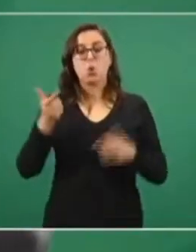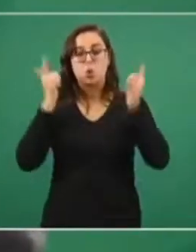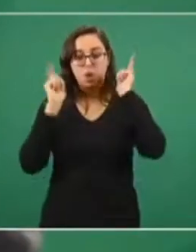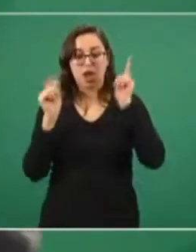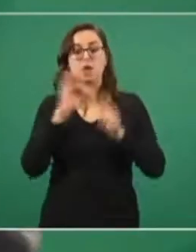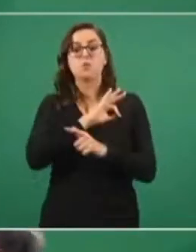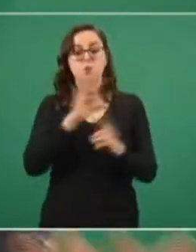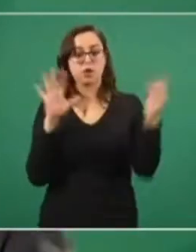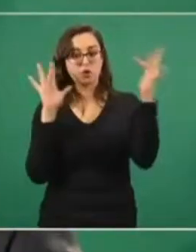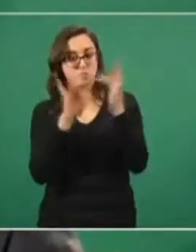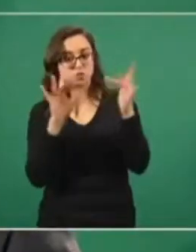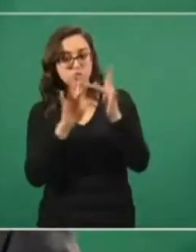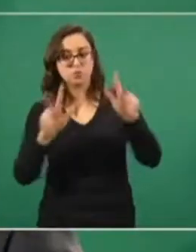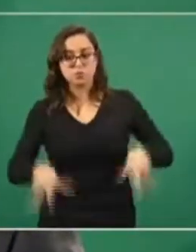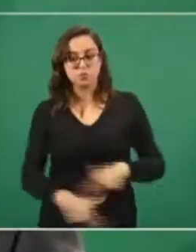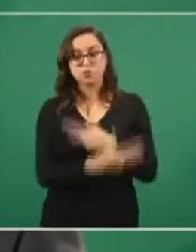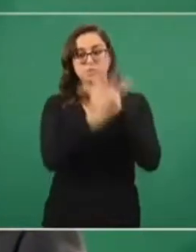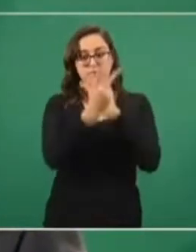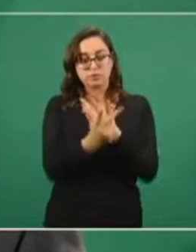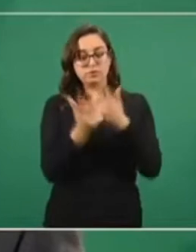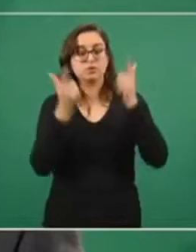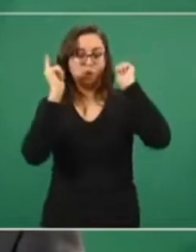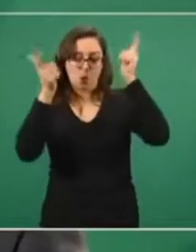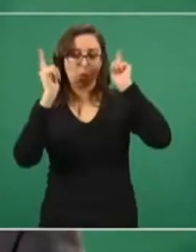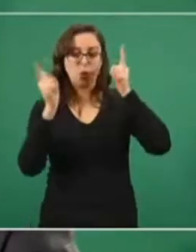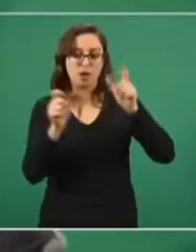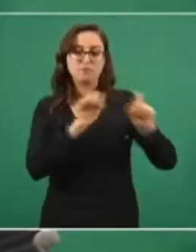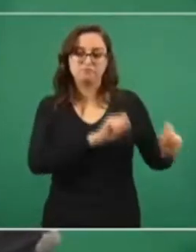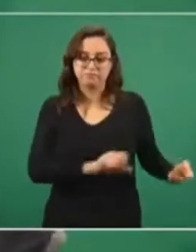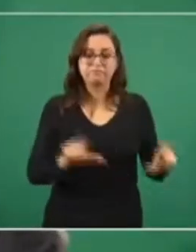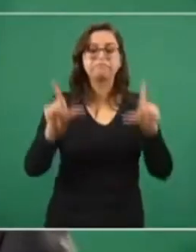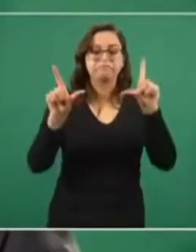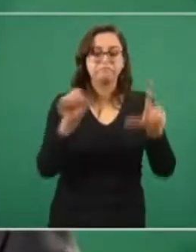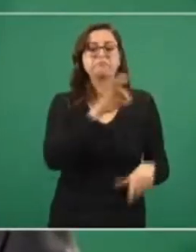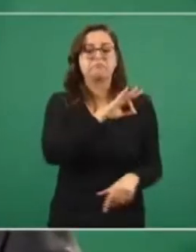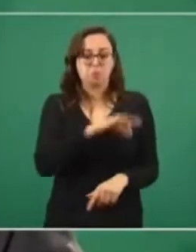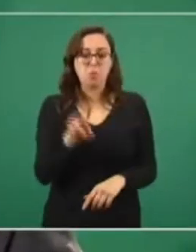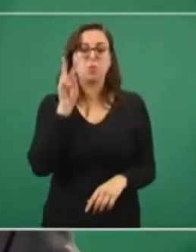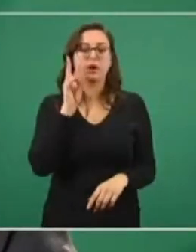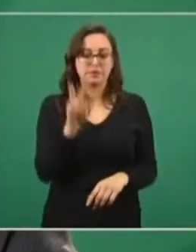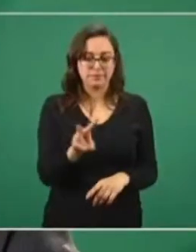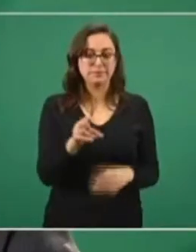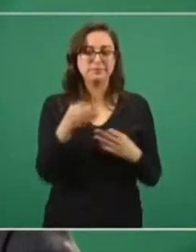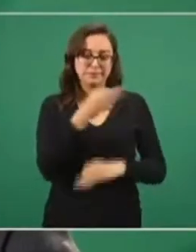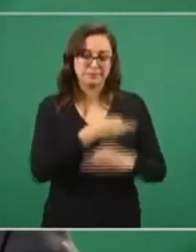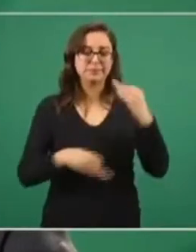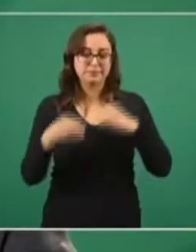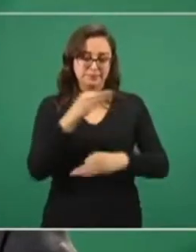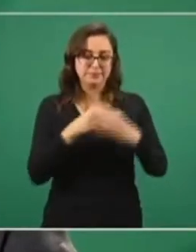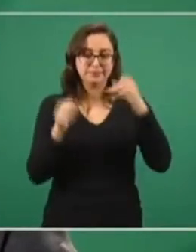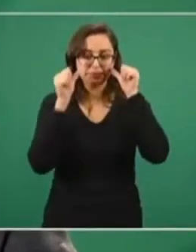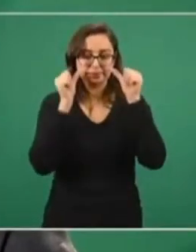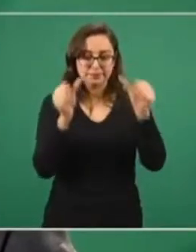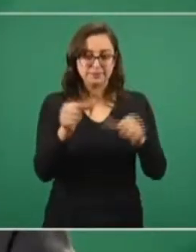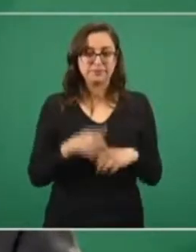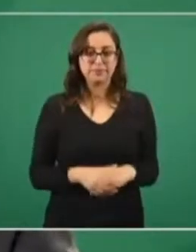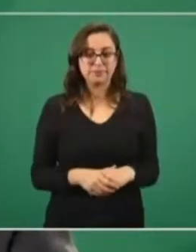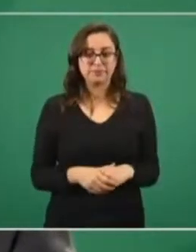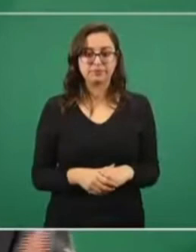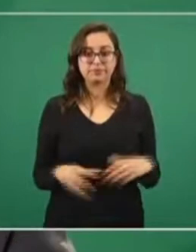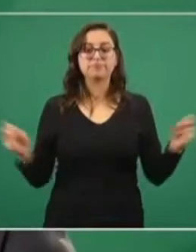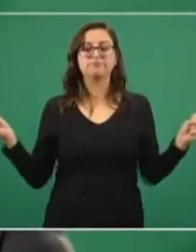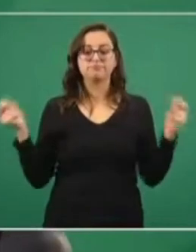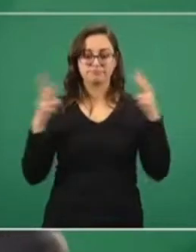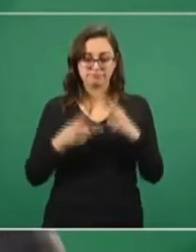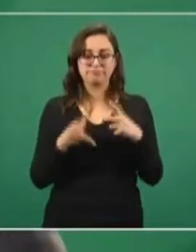que en el momento que lleguen las vacunas, si no se retrasan, ojalá sea el caso, podamos ver desde aquí y escuchar las palabras de los colegas. Entonces aquí nos